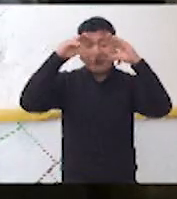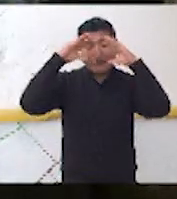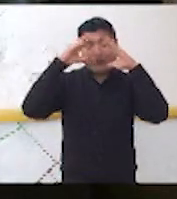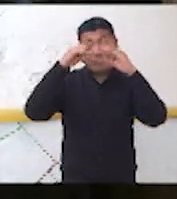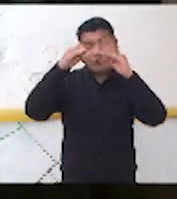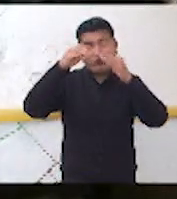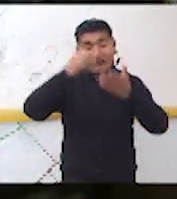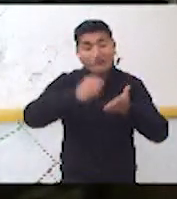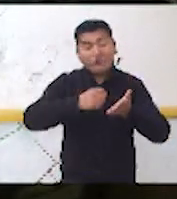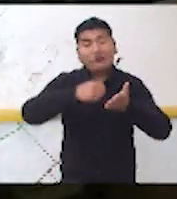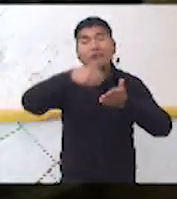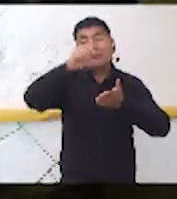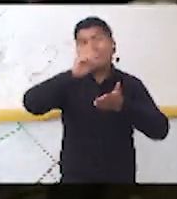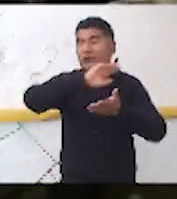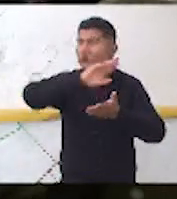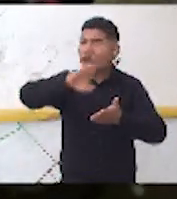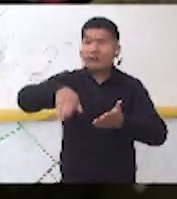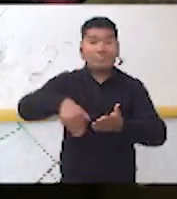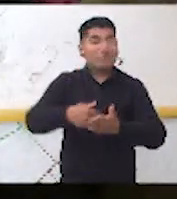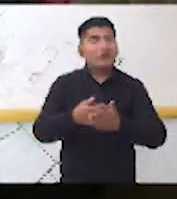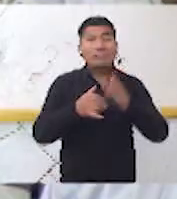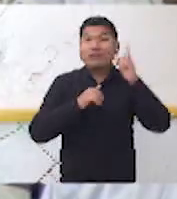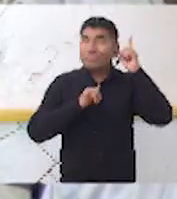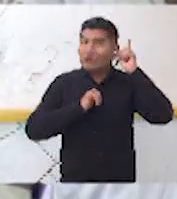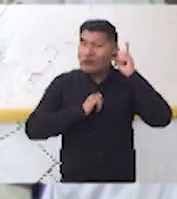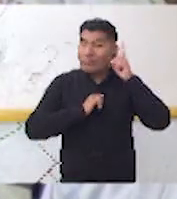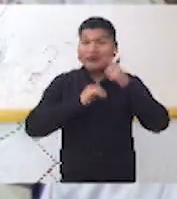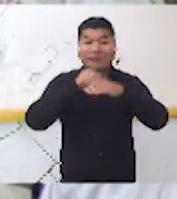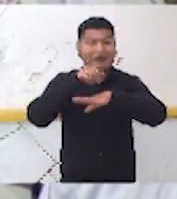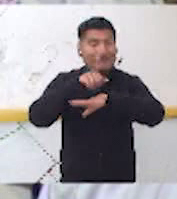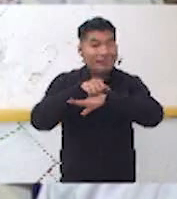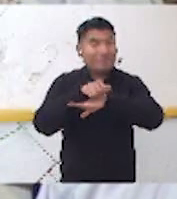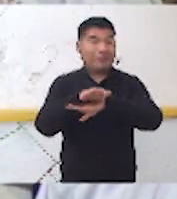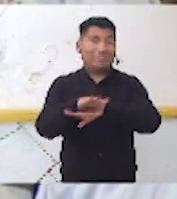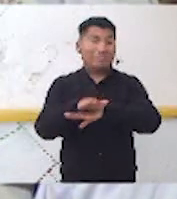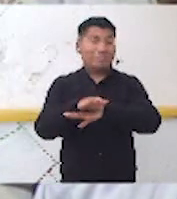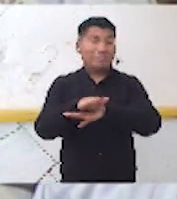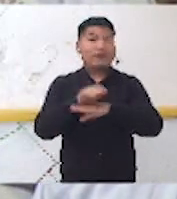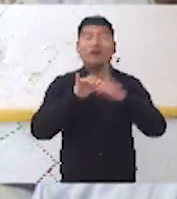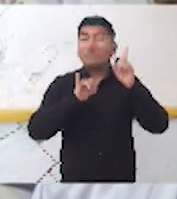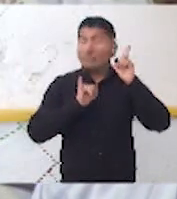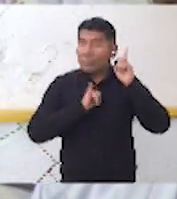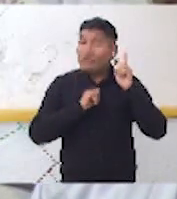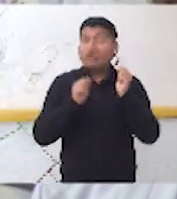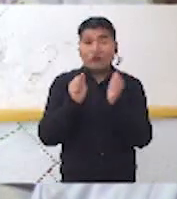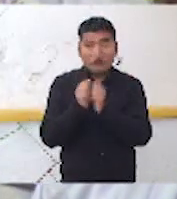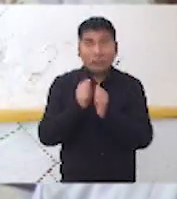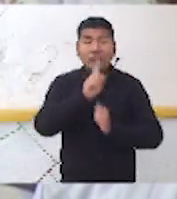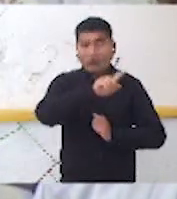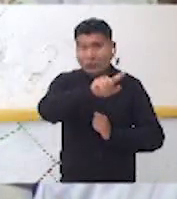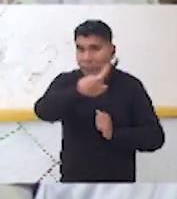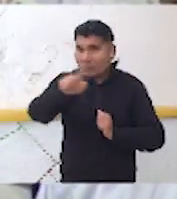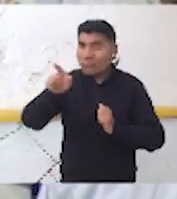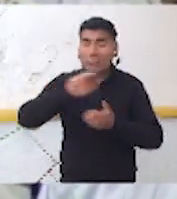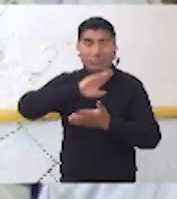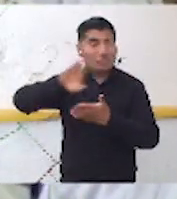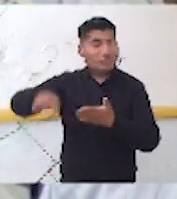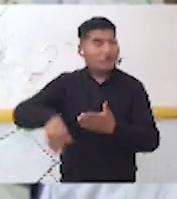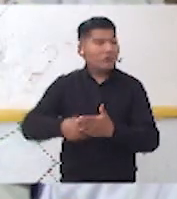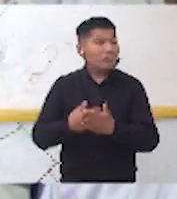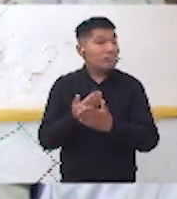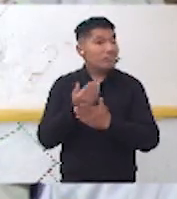a cumplir todo lo que yo les he mandado. Y yo estaré con ustedes todos los